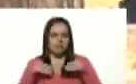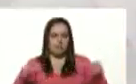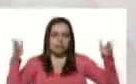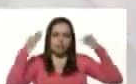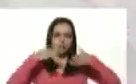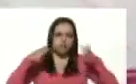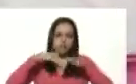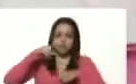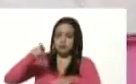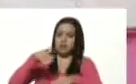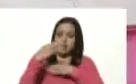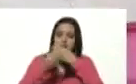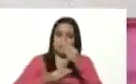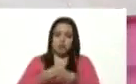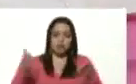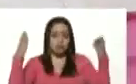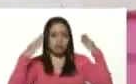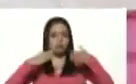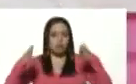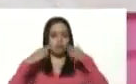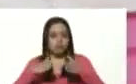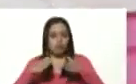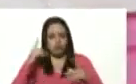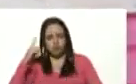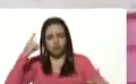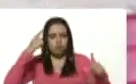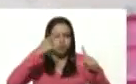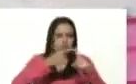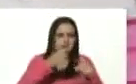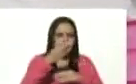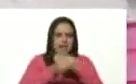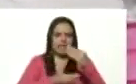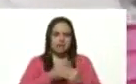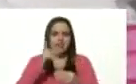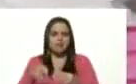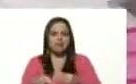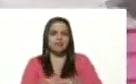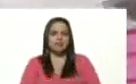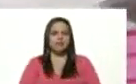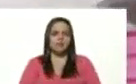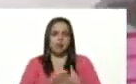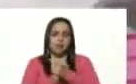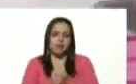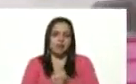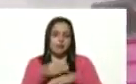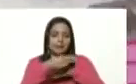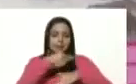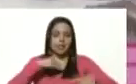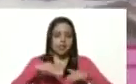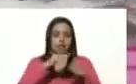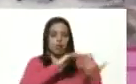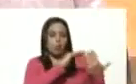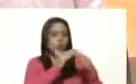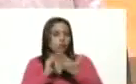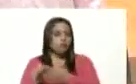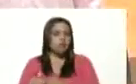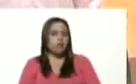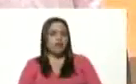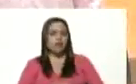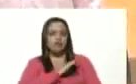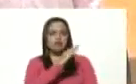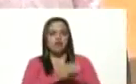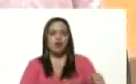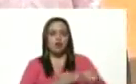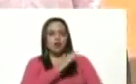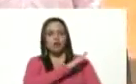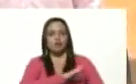usted, instrucción también orientada por nuestra compañera comunera Nori Herrera, de fortalecer los consejos